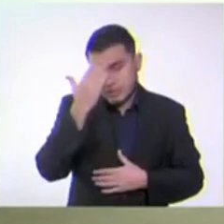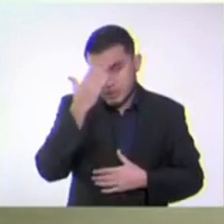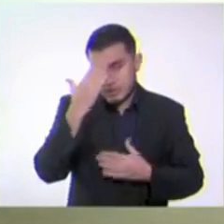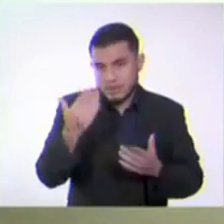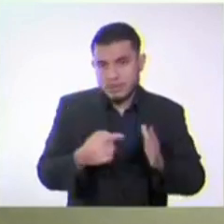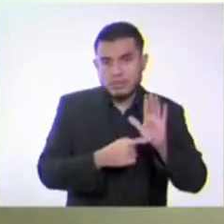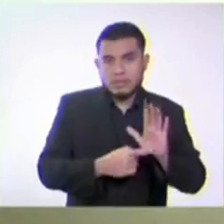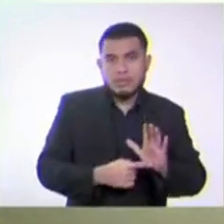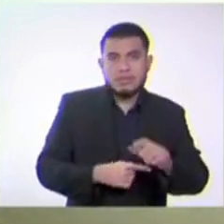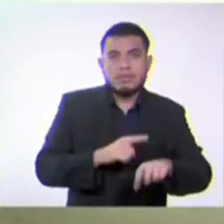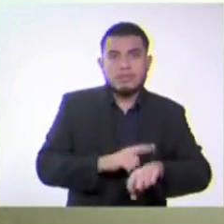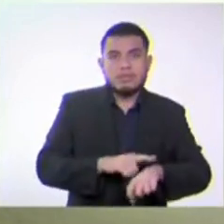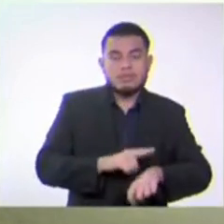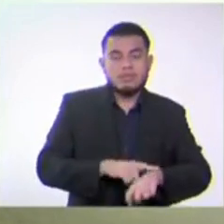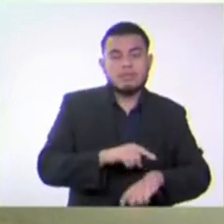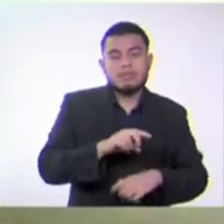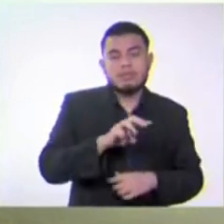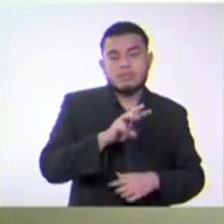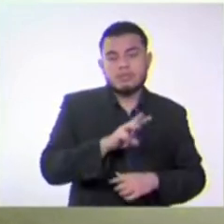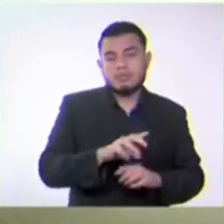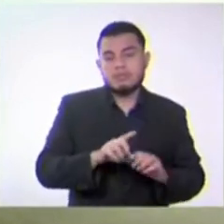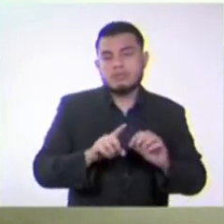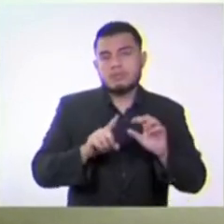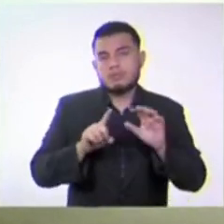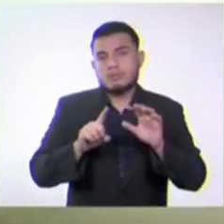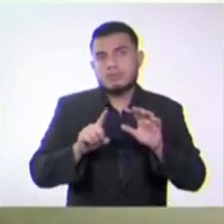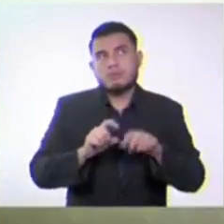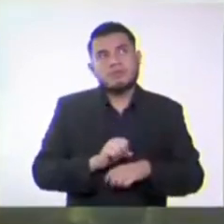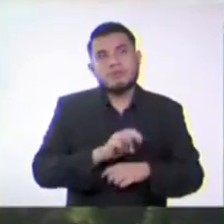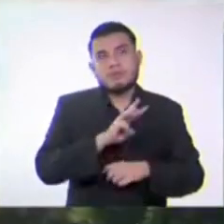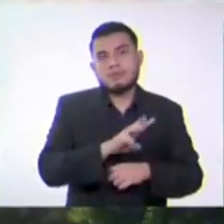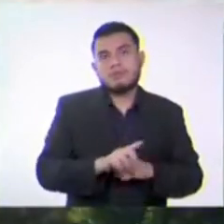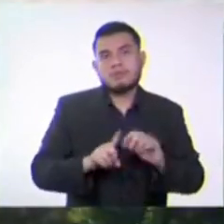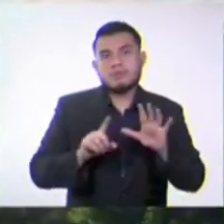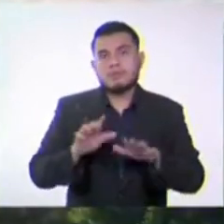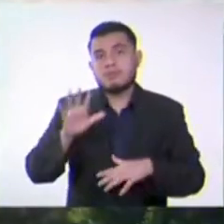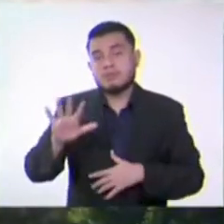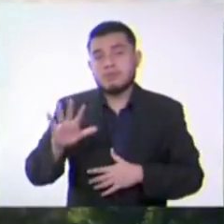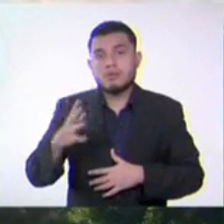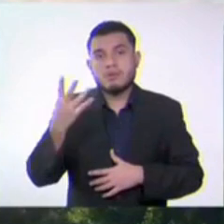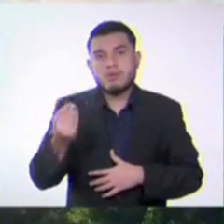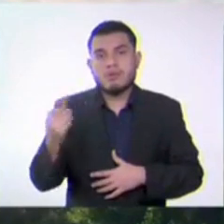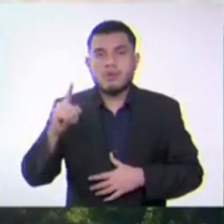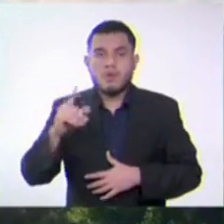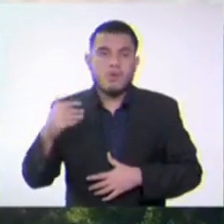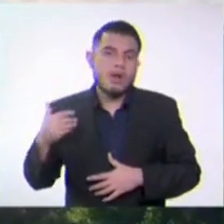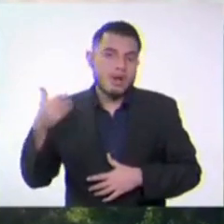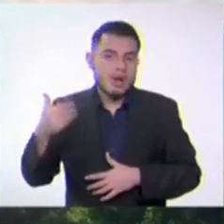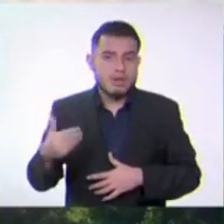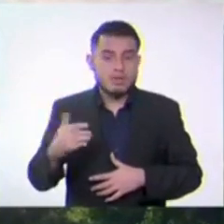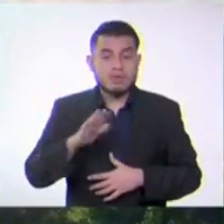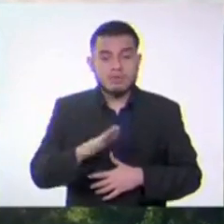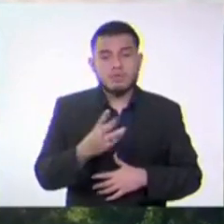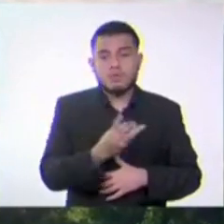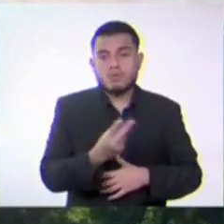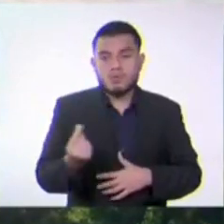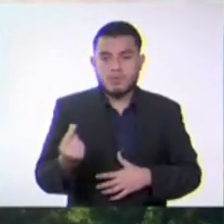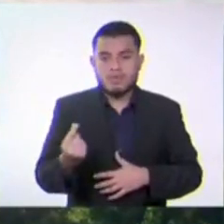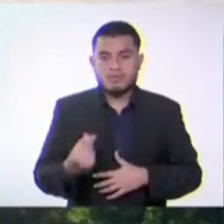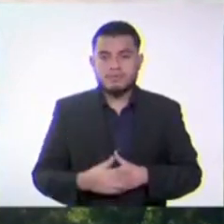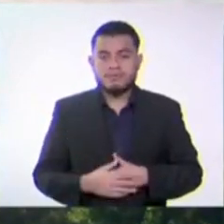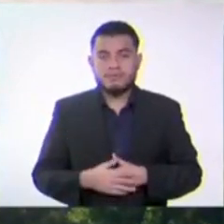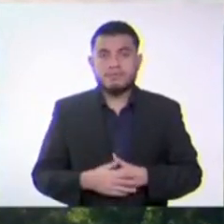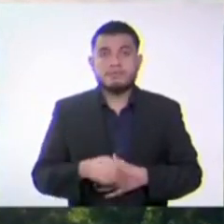en ciclos de 365 días, es decir, un año. Dado que su numeración era a